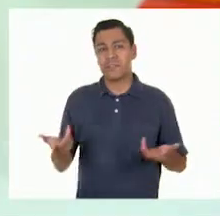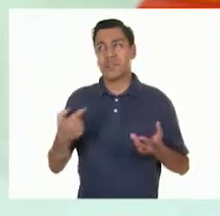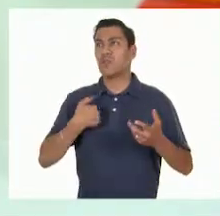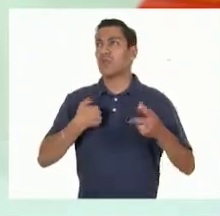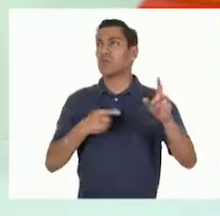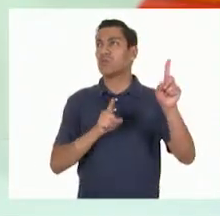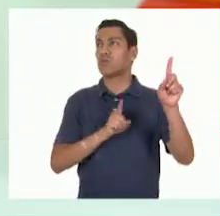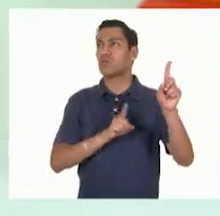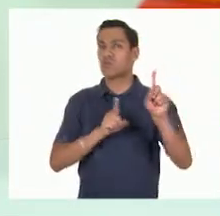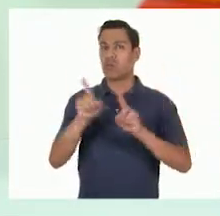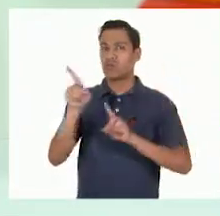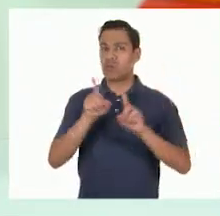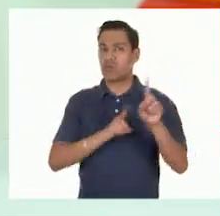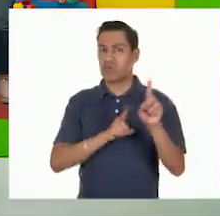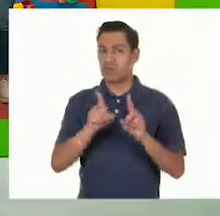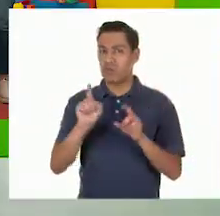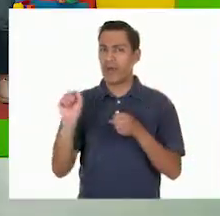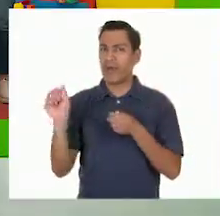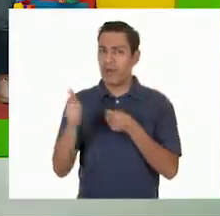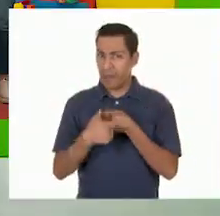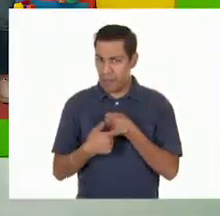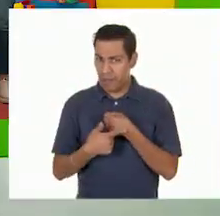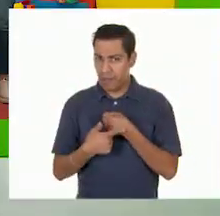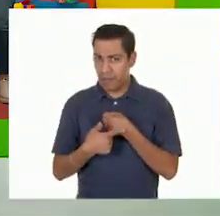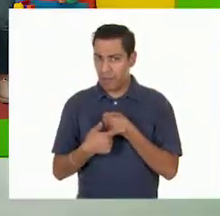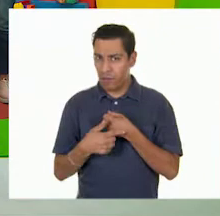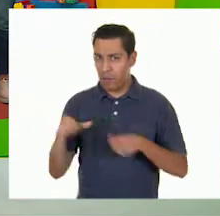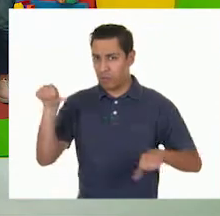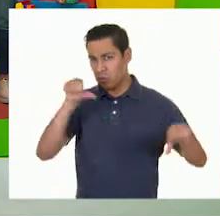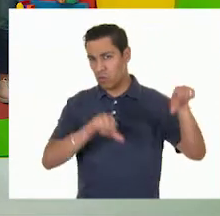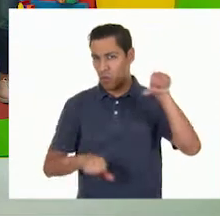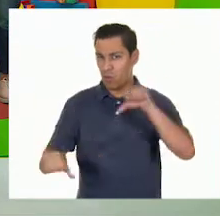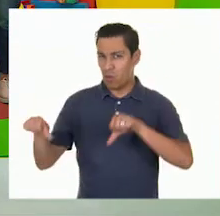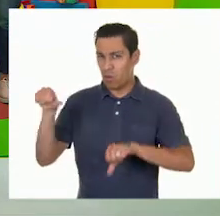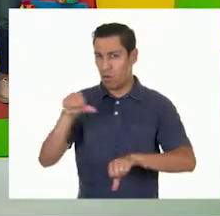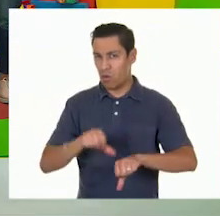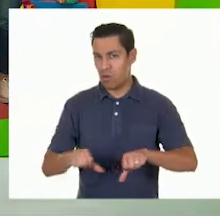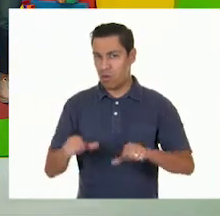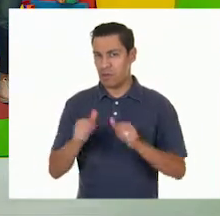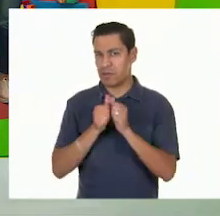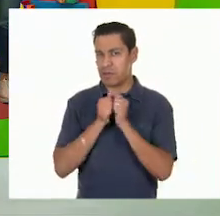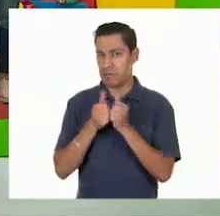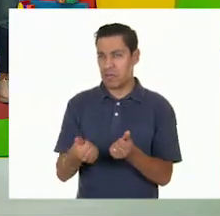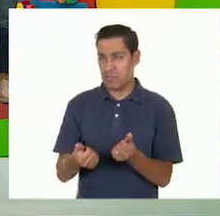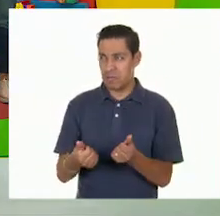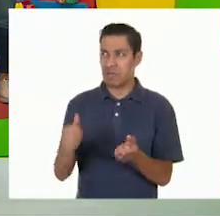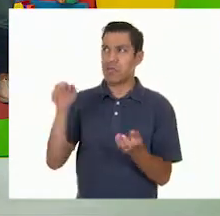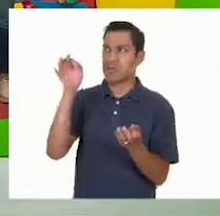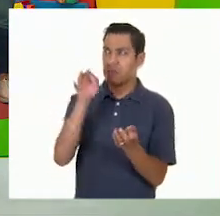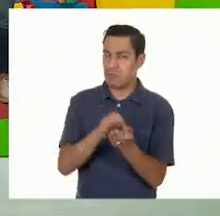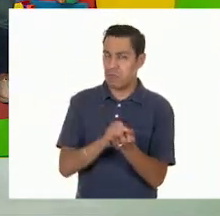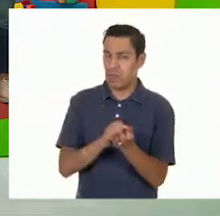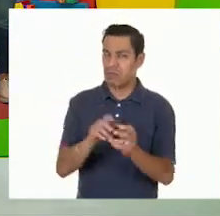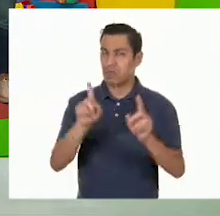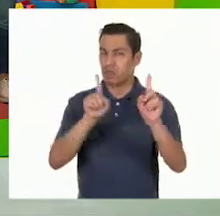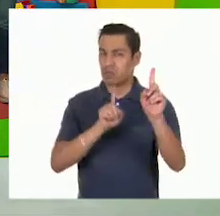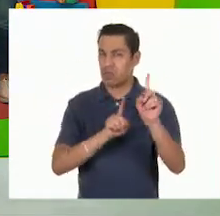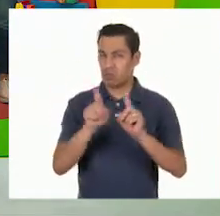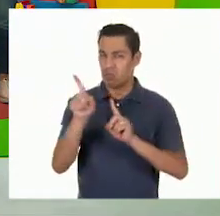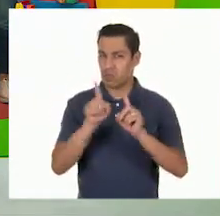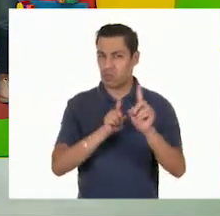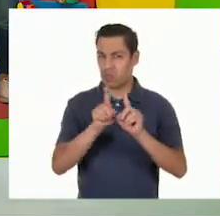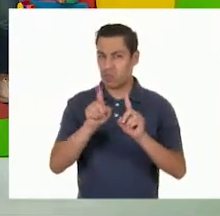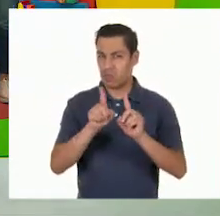acerca de algo que duda tienes si compártela con nosotros y tal vez te podemos ayudar buscando información